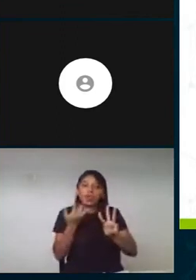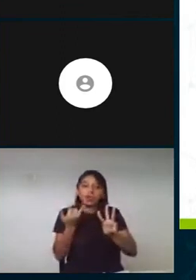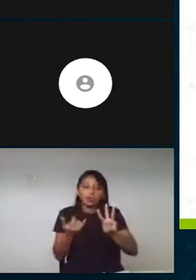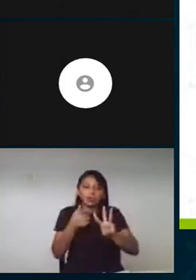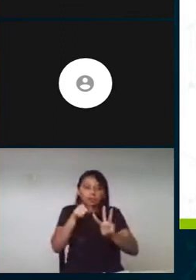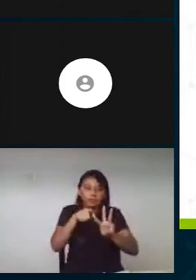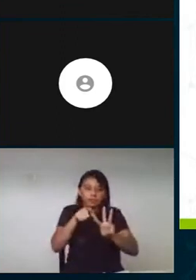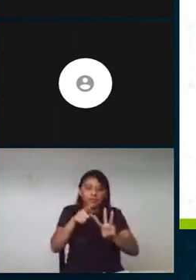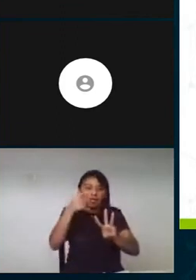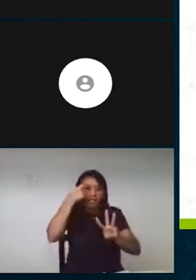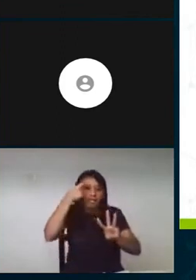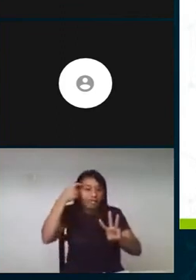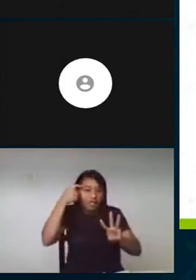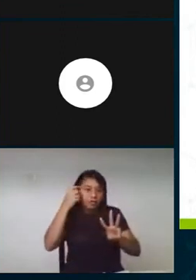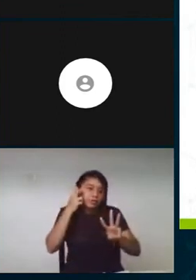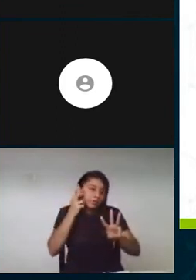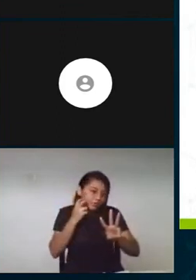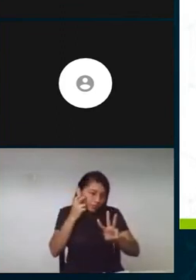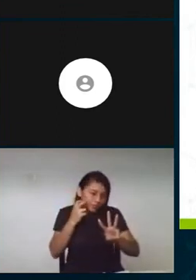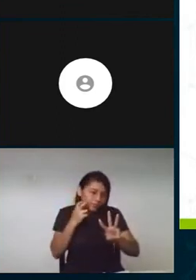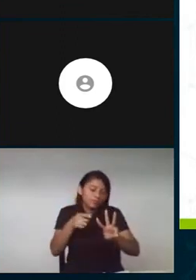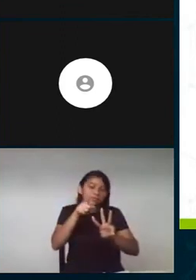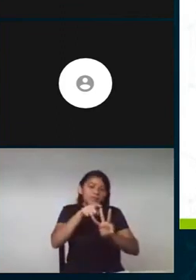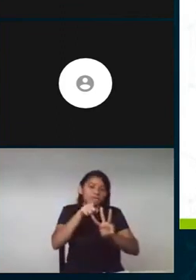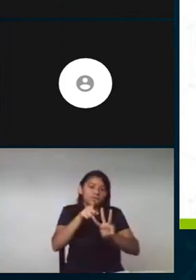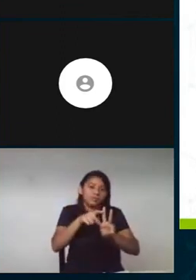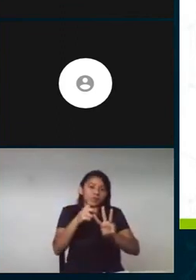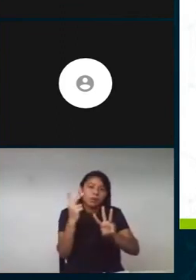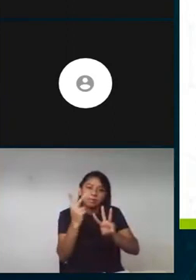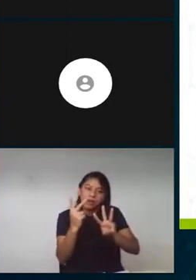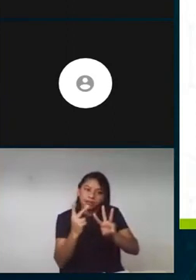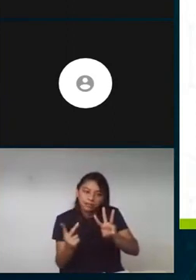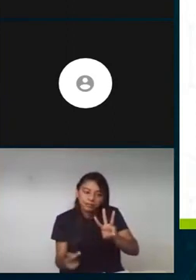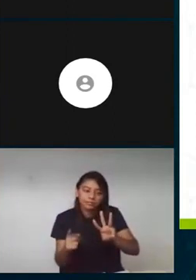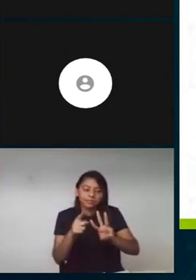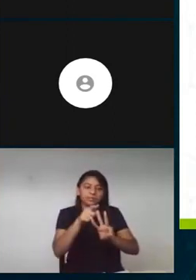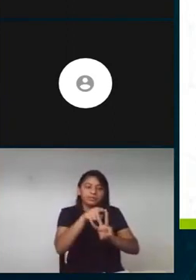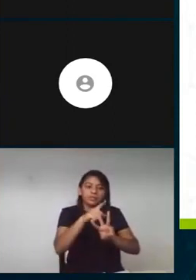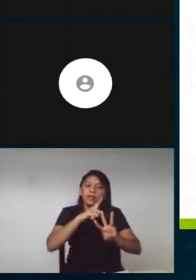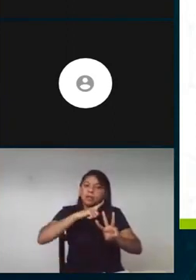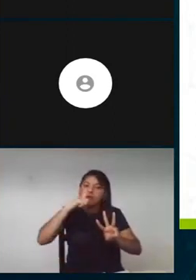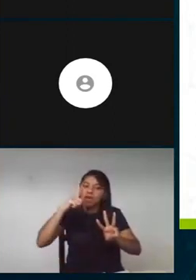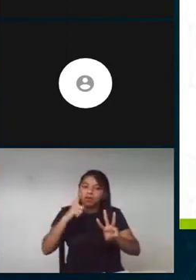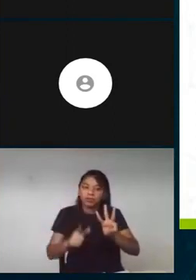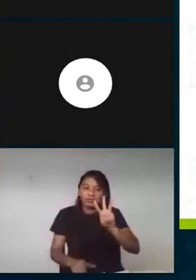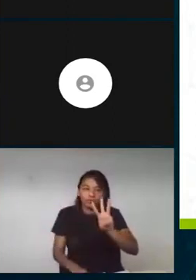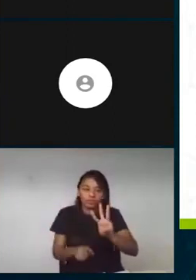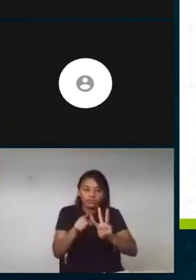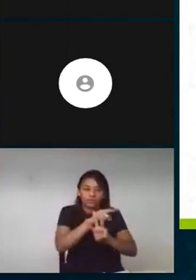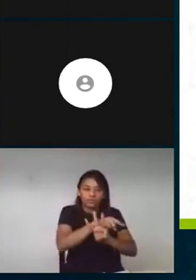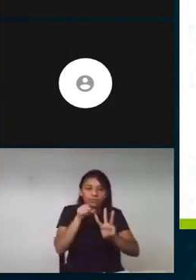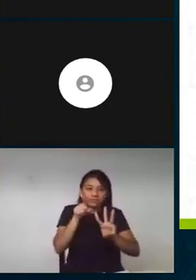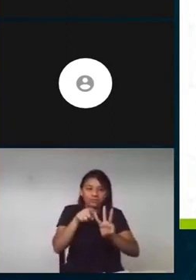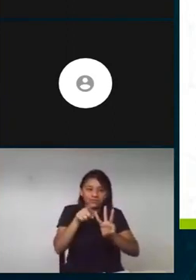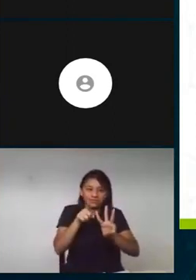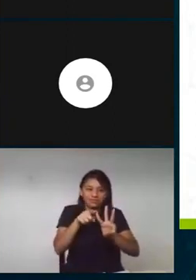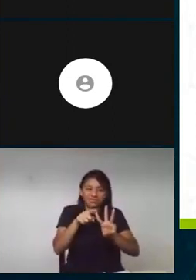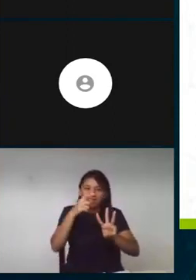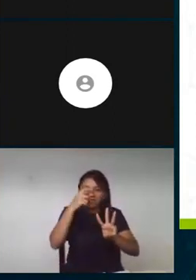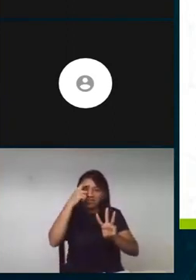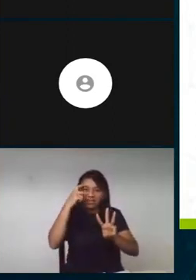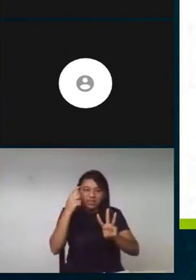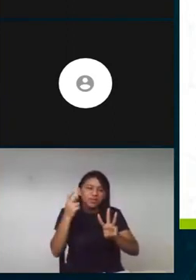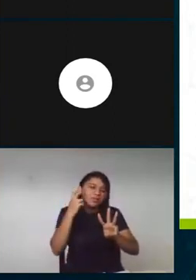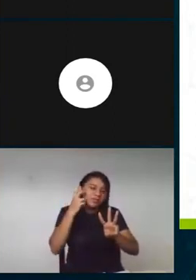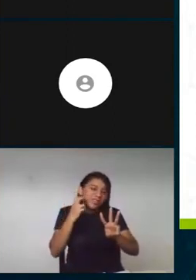bolsa verdecita se va a echar todo lo que es elementos orgánicos, todo lo que es residuos de comida,